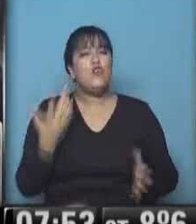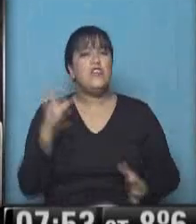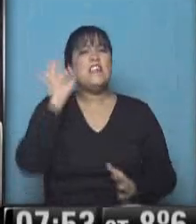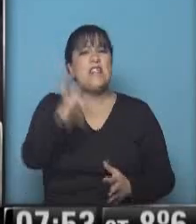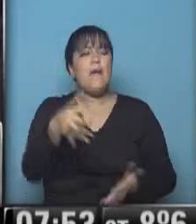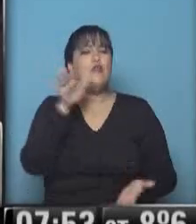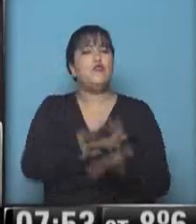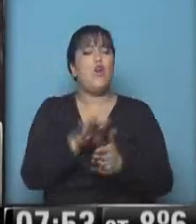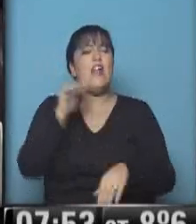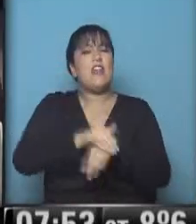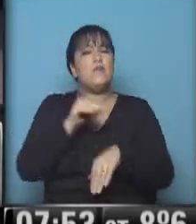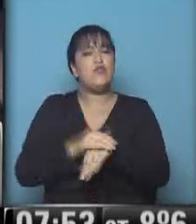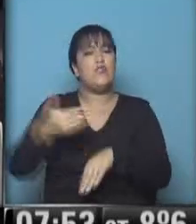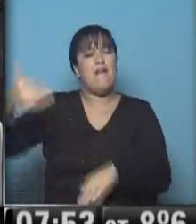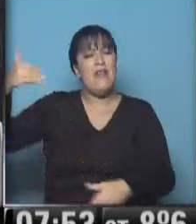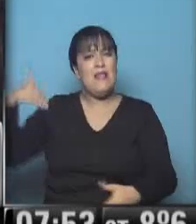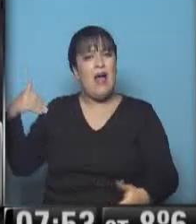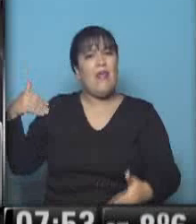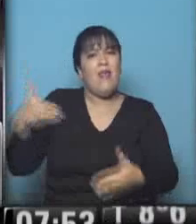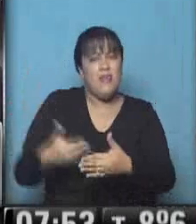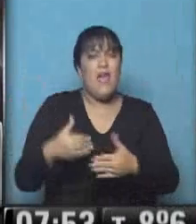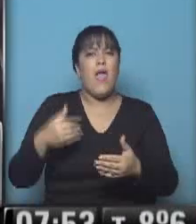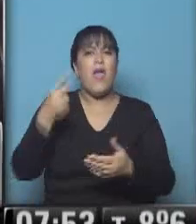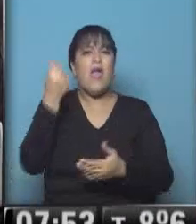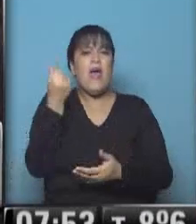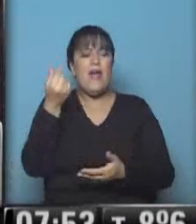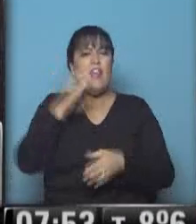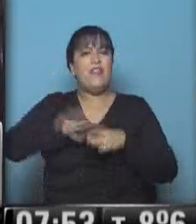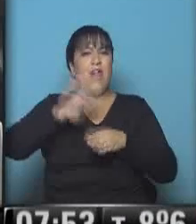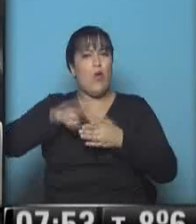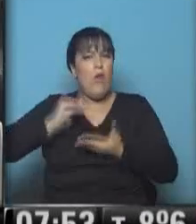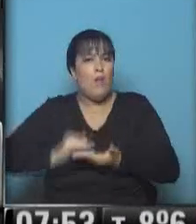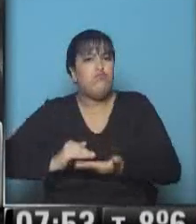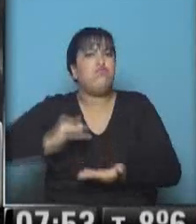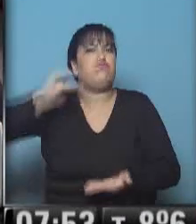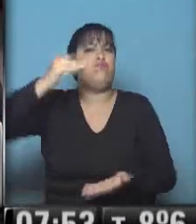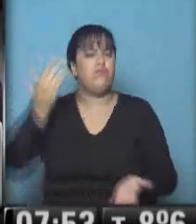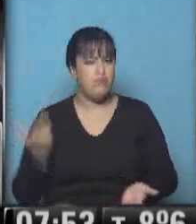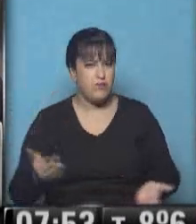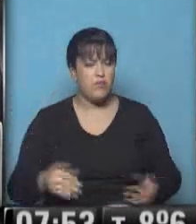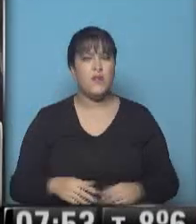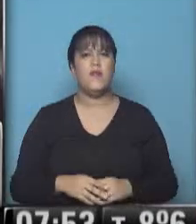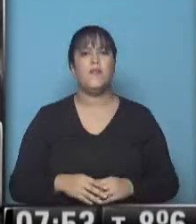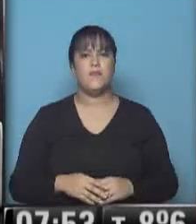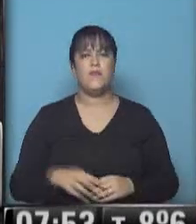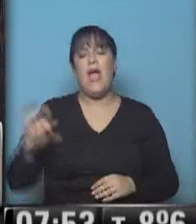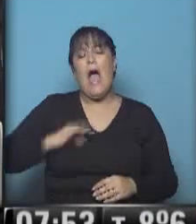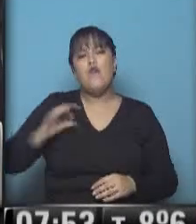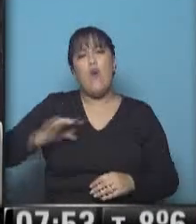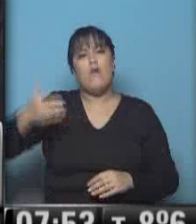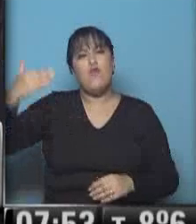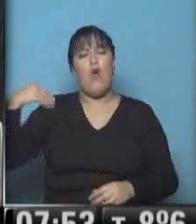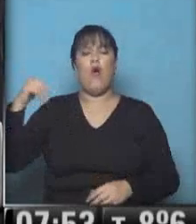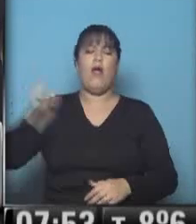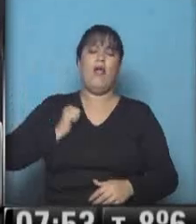responsabilidades que hubo en este eh incremento absolutamente inusual que tuvo la deuda en todos estos años durante la